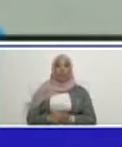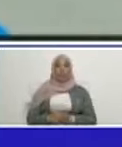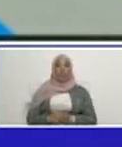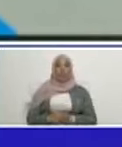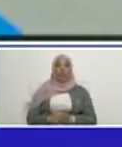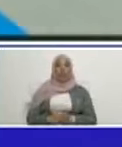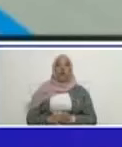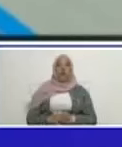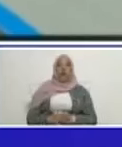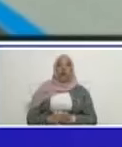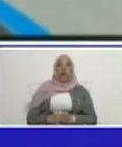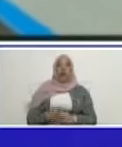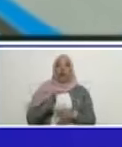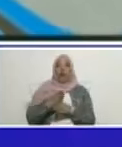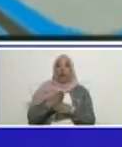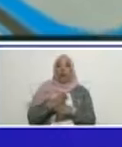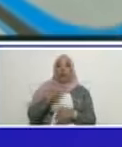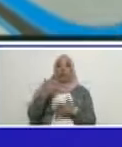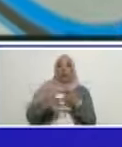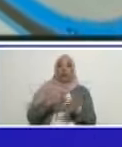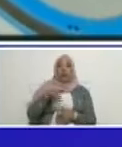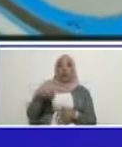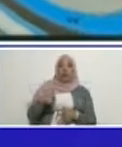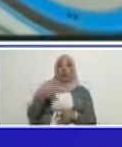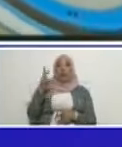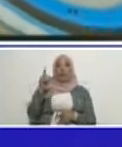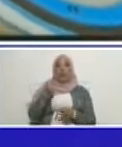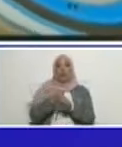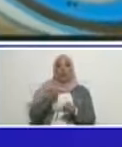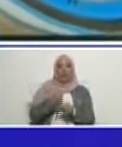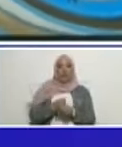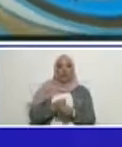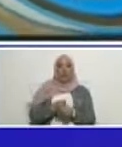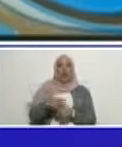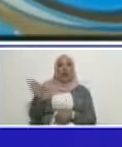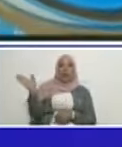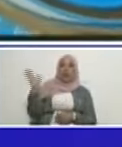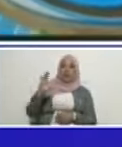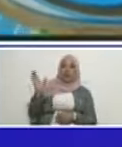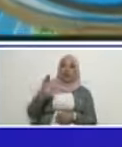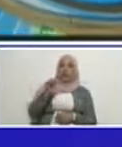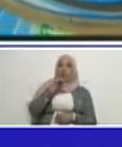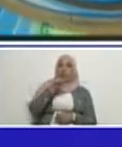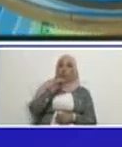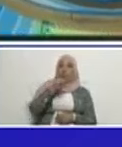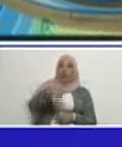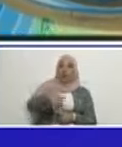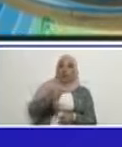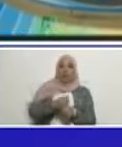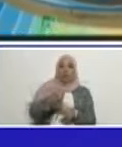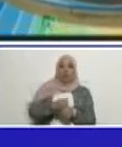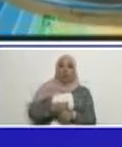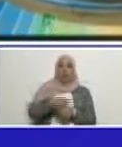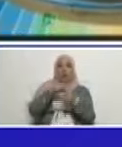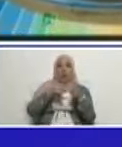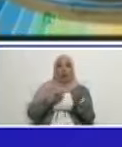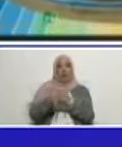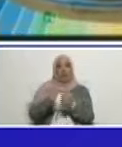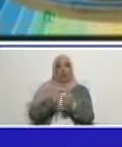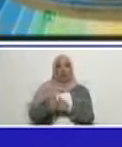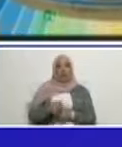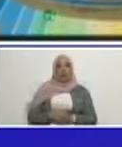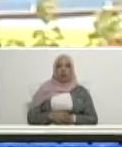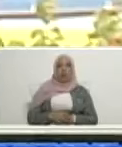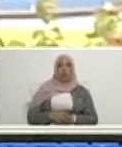Vamos conversadito, Víctor, fíjate. Segunda etapa de la ciudad, de este gran complejo deportivo,